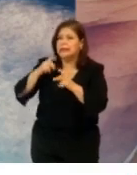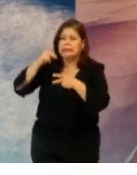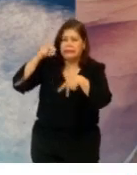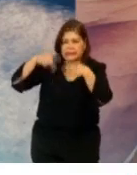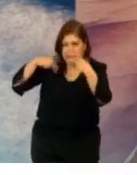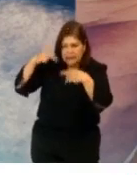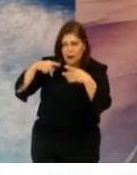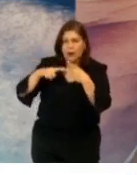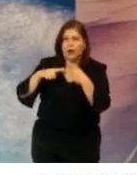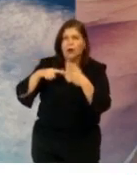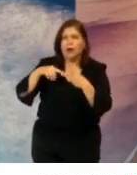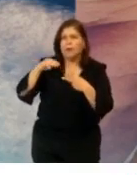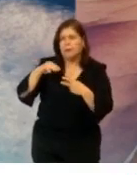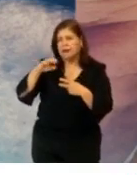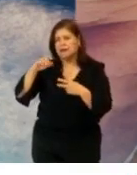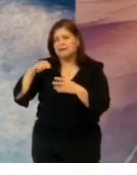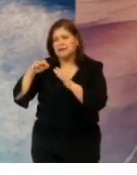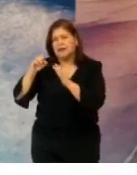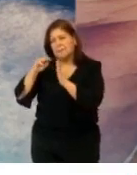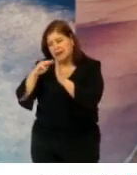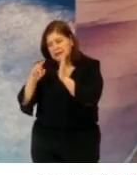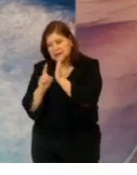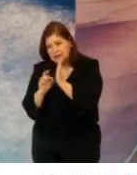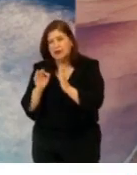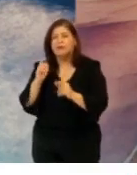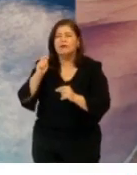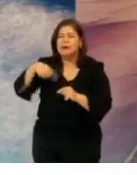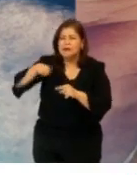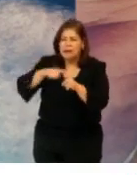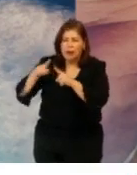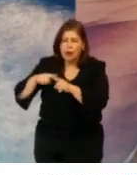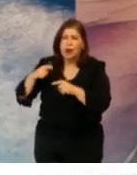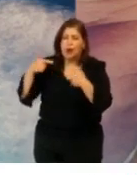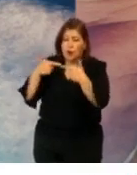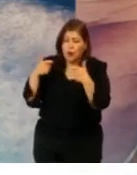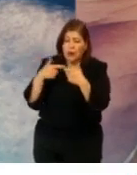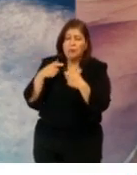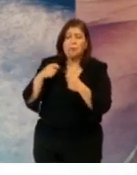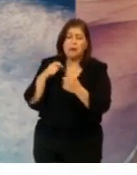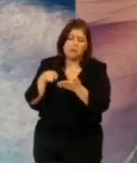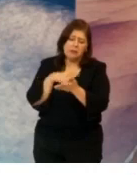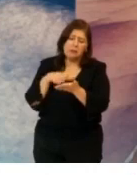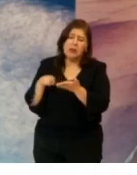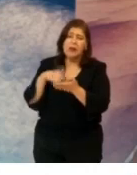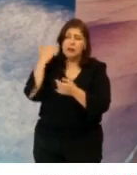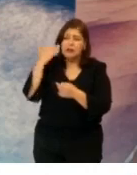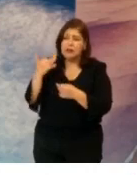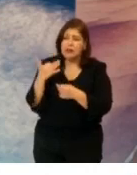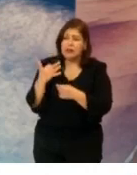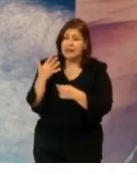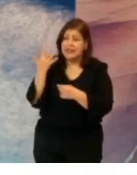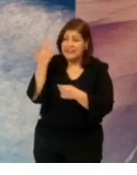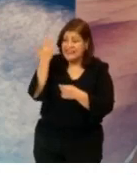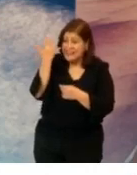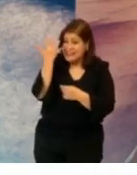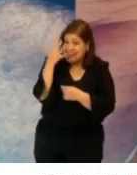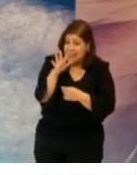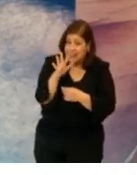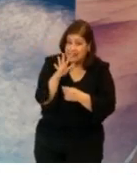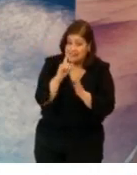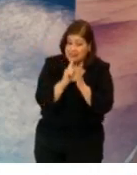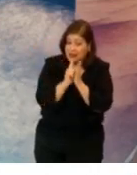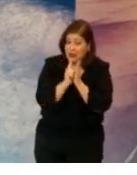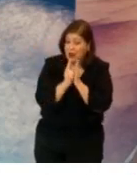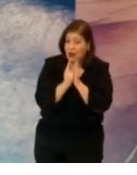a Microsoft o a Google no le conviene que usted se demore mucho en el celular, sino 10 segundos es suficiente para obtener